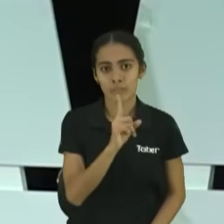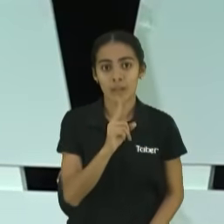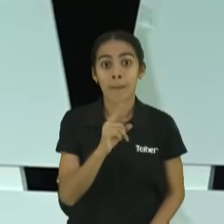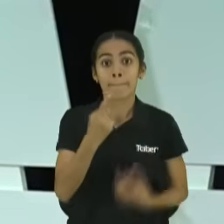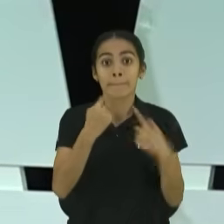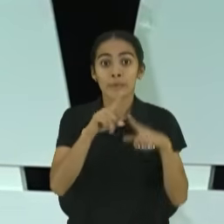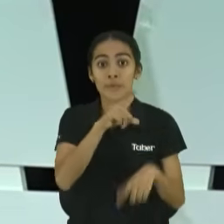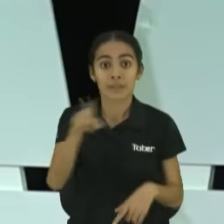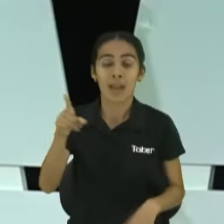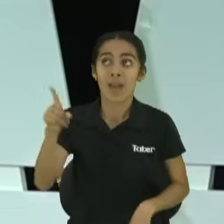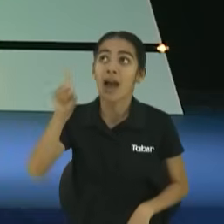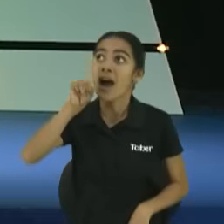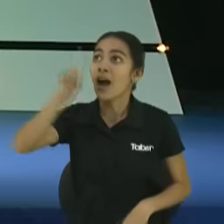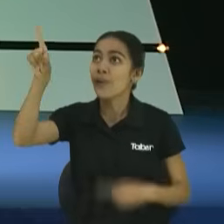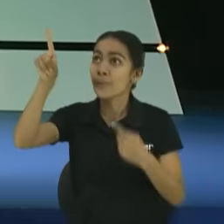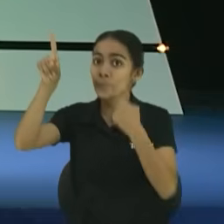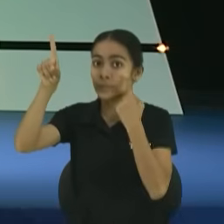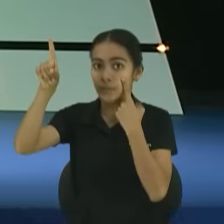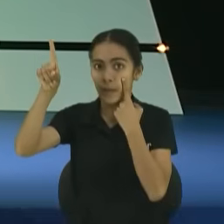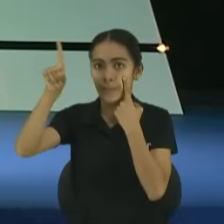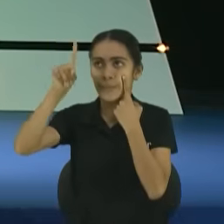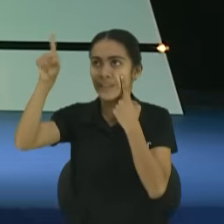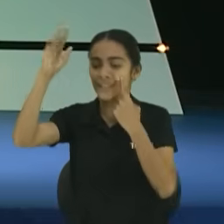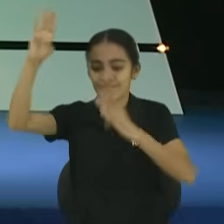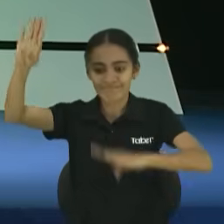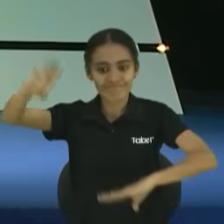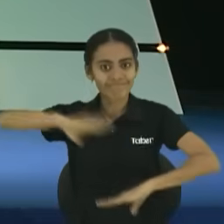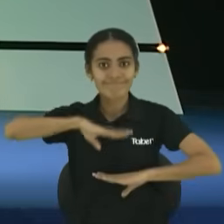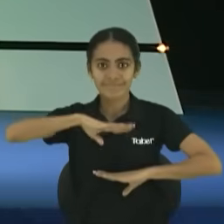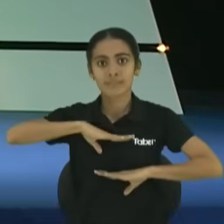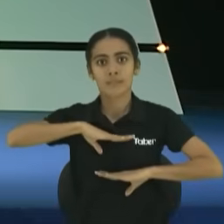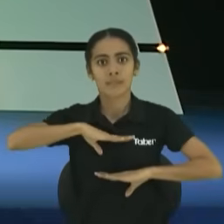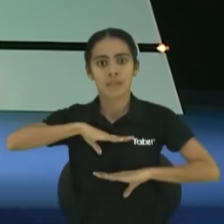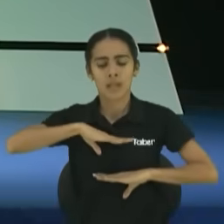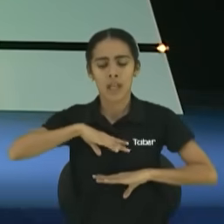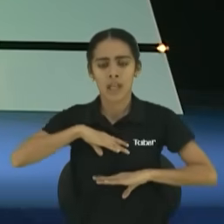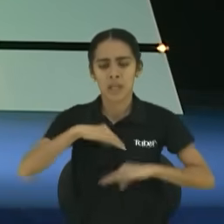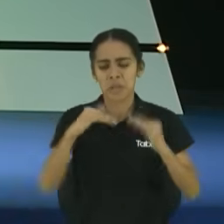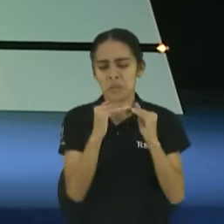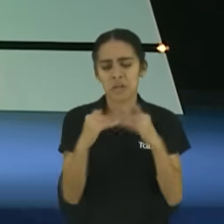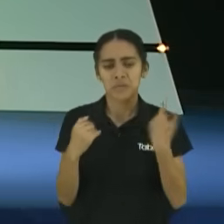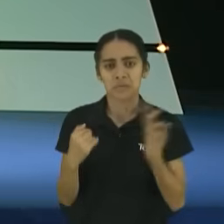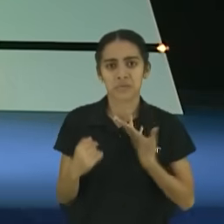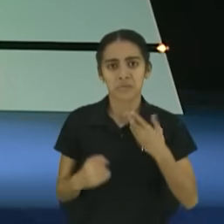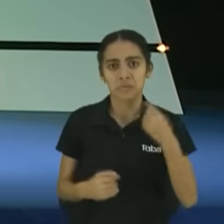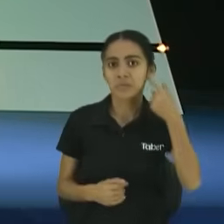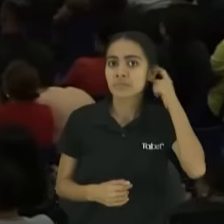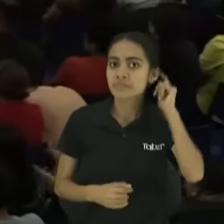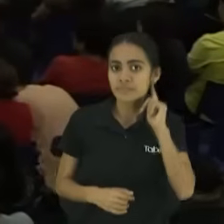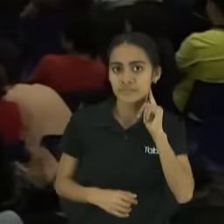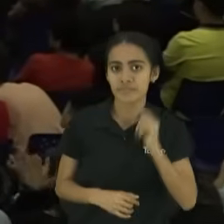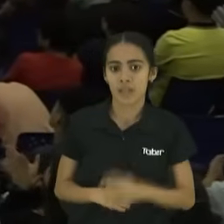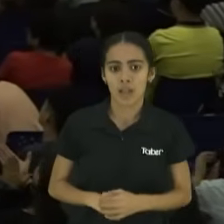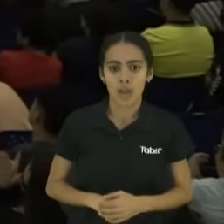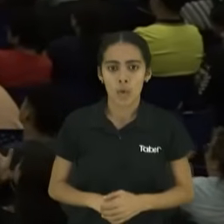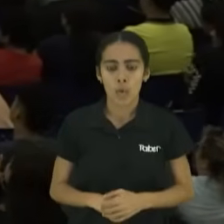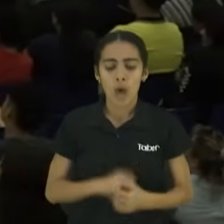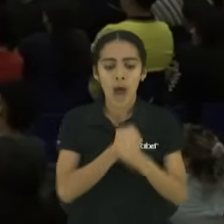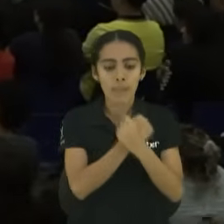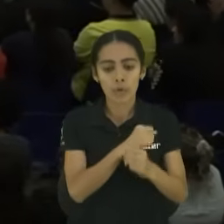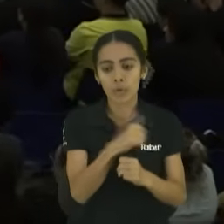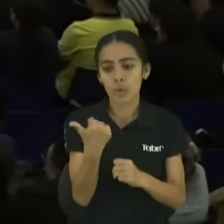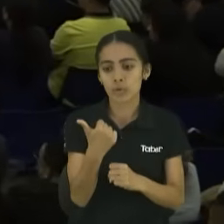se da cuenta que Dios en su vida es más que suficiente. Igual nos pasa a nosotros los hombres. Mire, un amor saca otro amor.